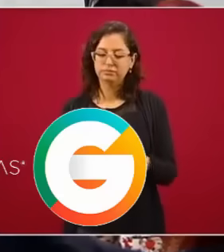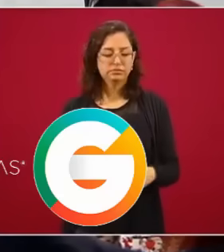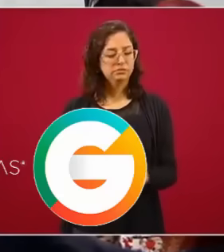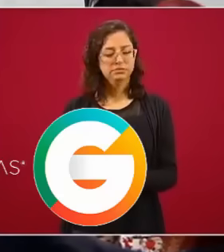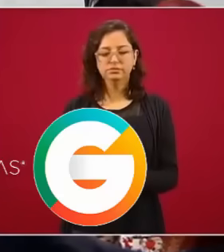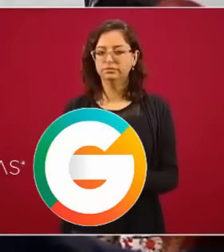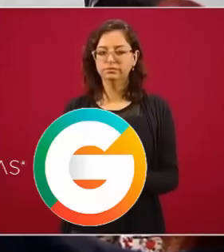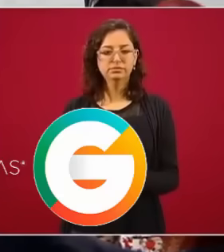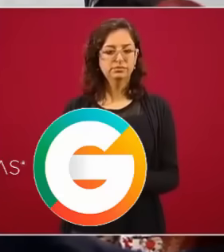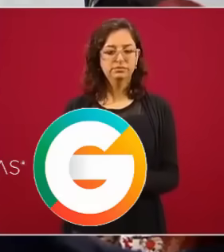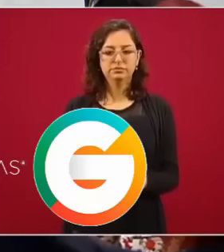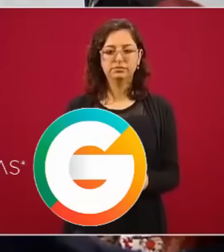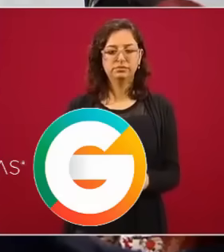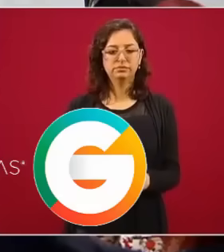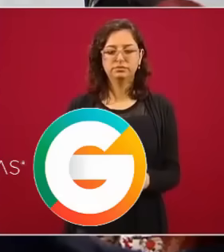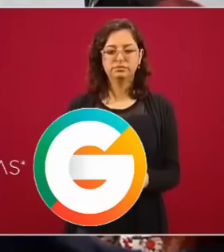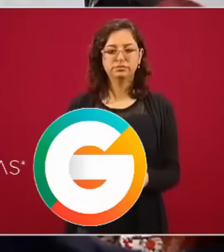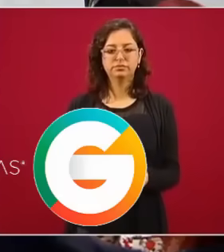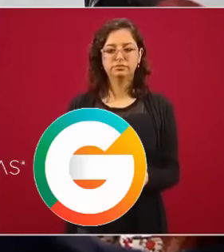reuniones